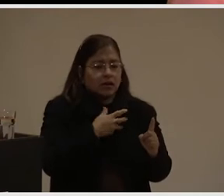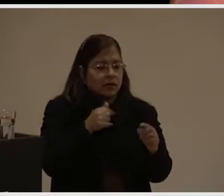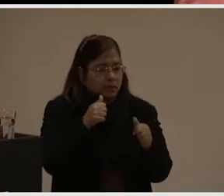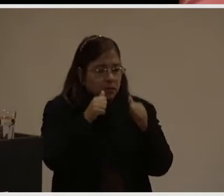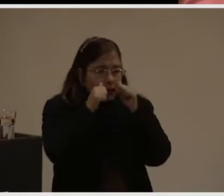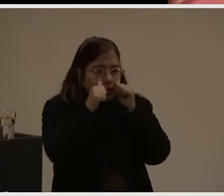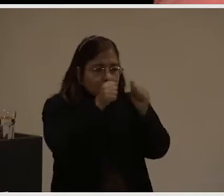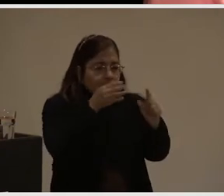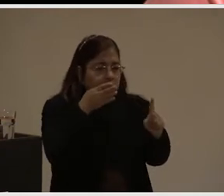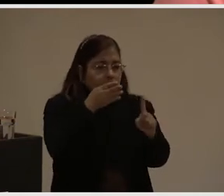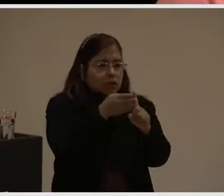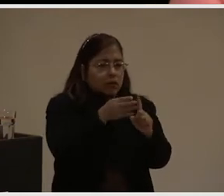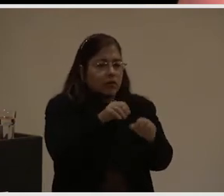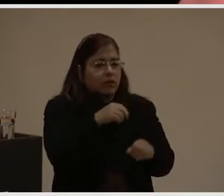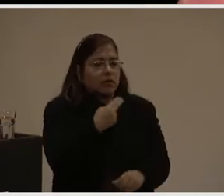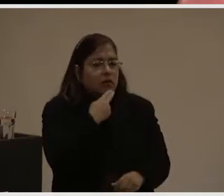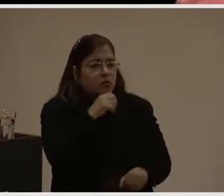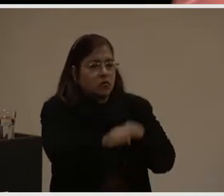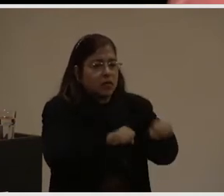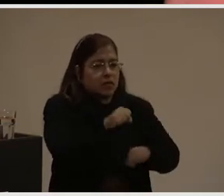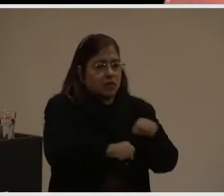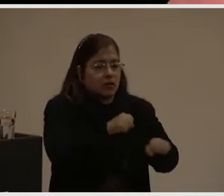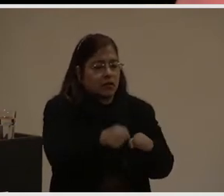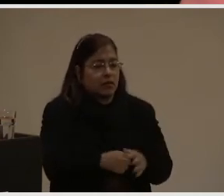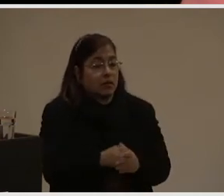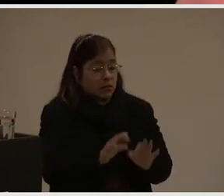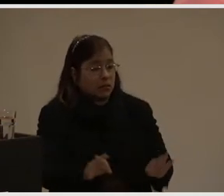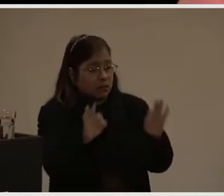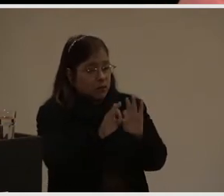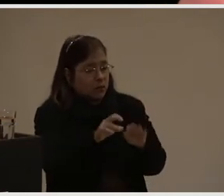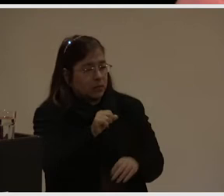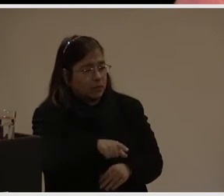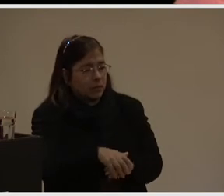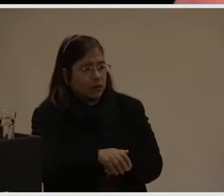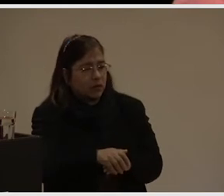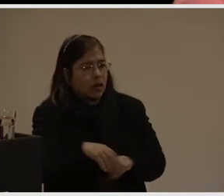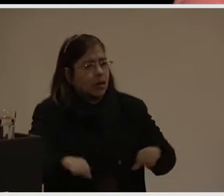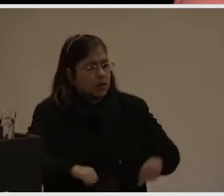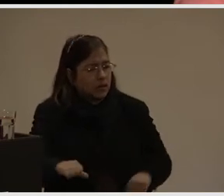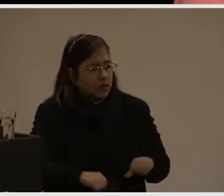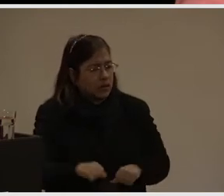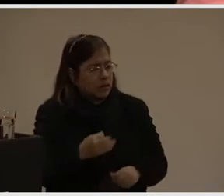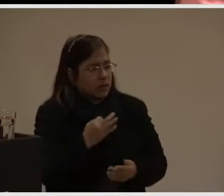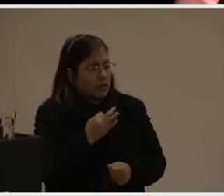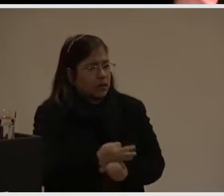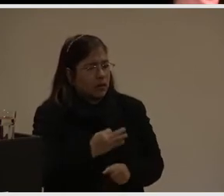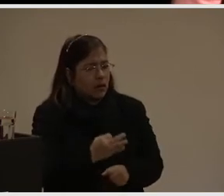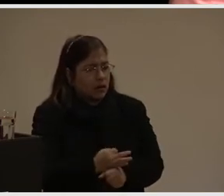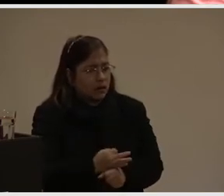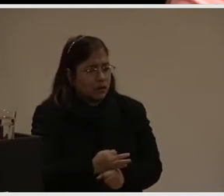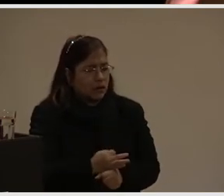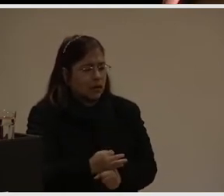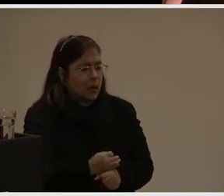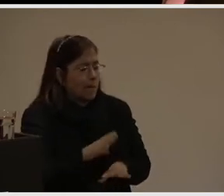concepto y bueno este empezamos con la actividad que hasta el momento sigue siendo como una de